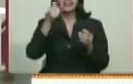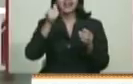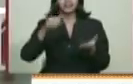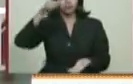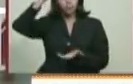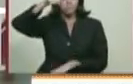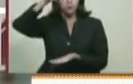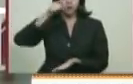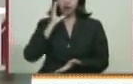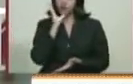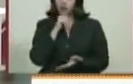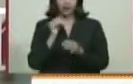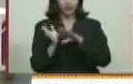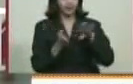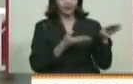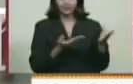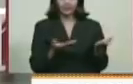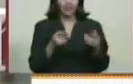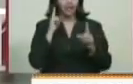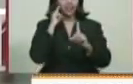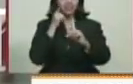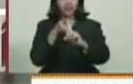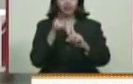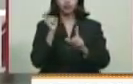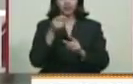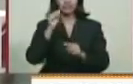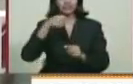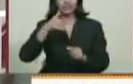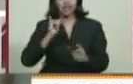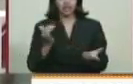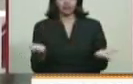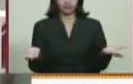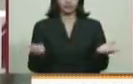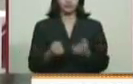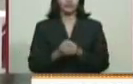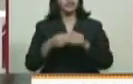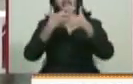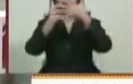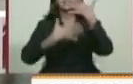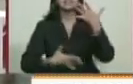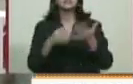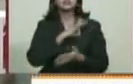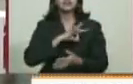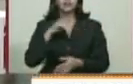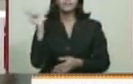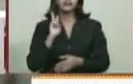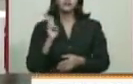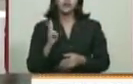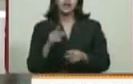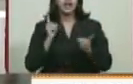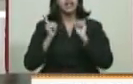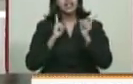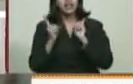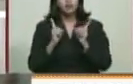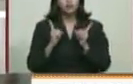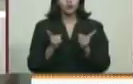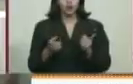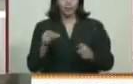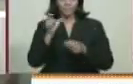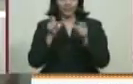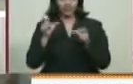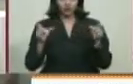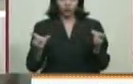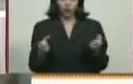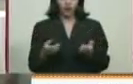todavía medios de comunicación internacionales, también en las redes sociales en Venezuela, y algunos actores políticos de la oposición